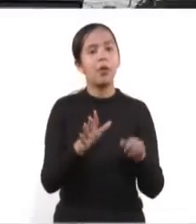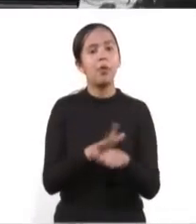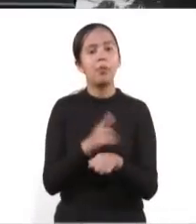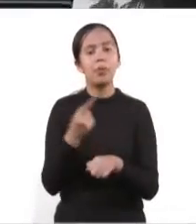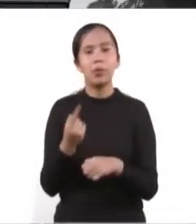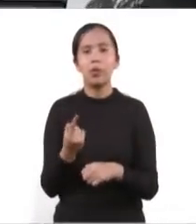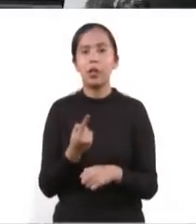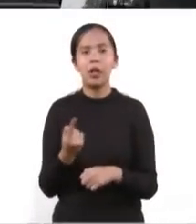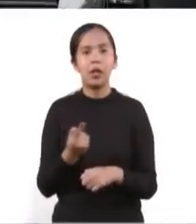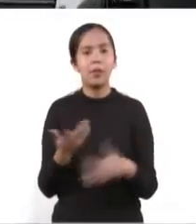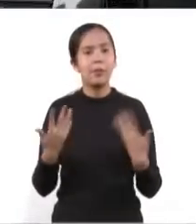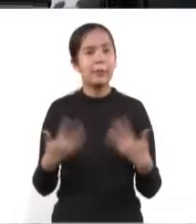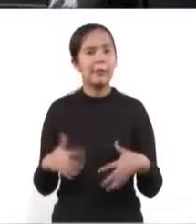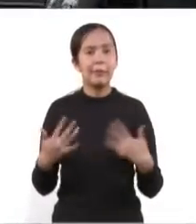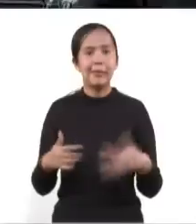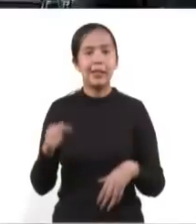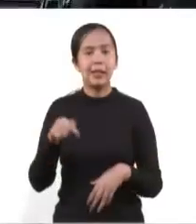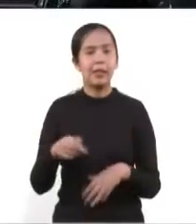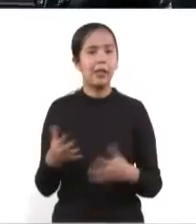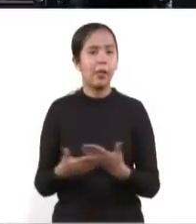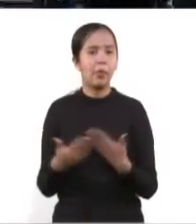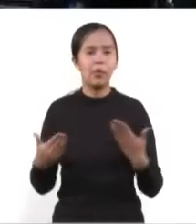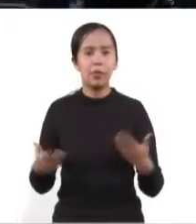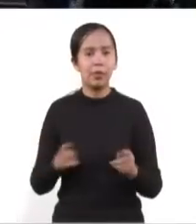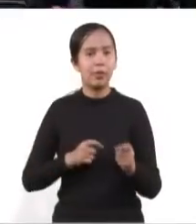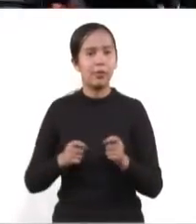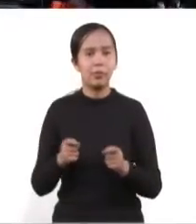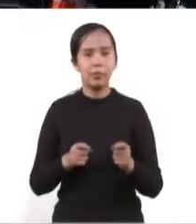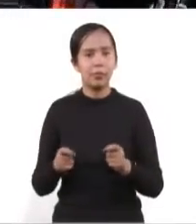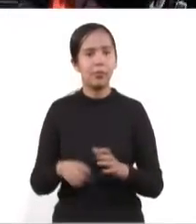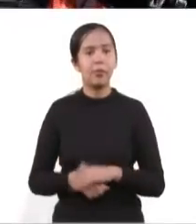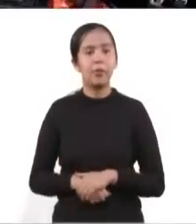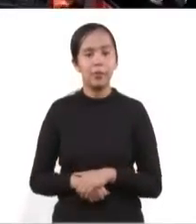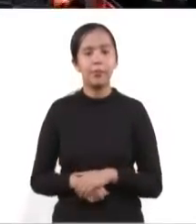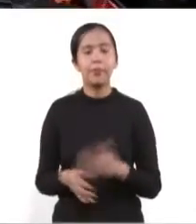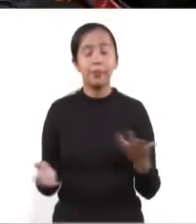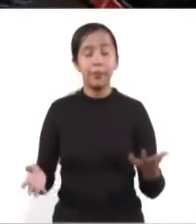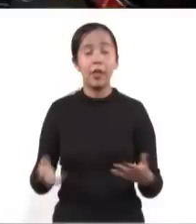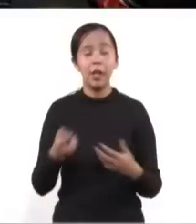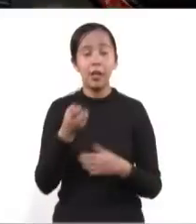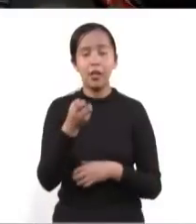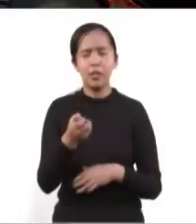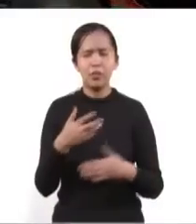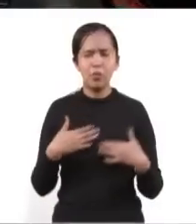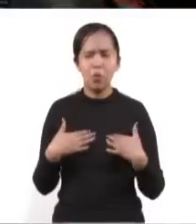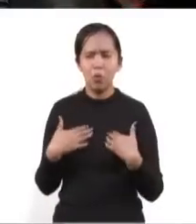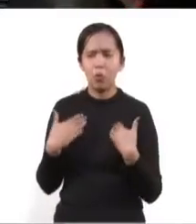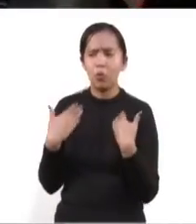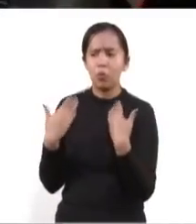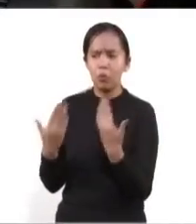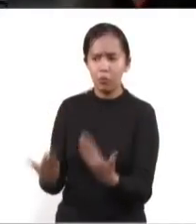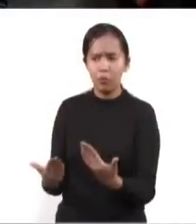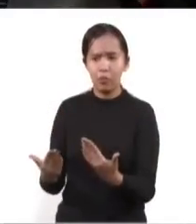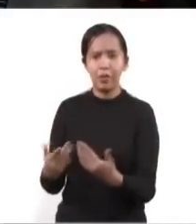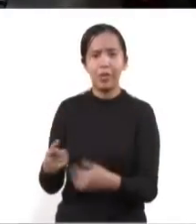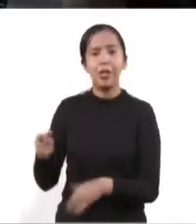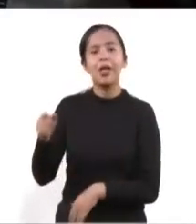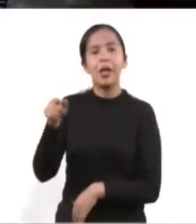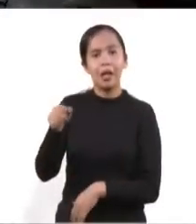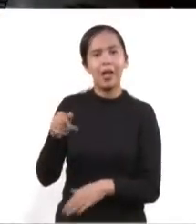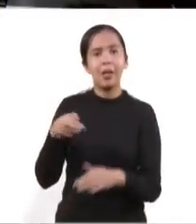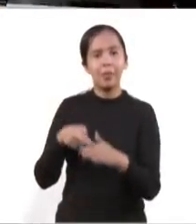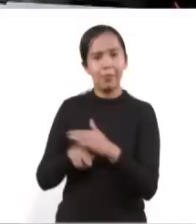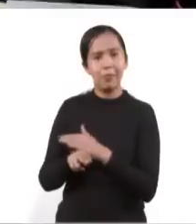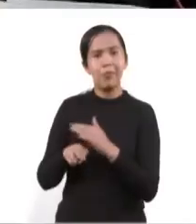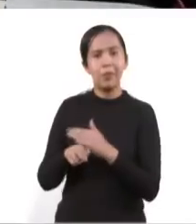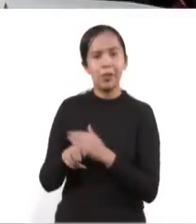de transmisión en 230 mil volts. Esto es muy importante porque le da una confiabilidad de primer mundo a las instalaciones en